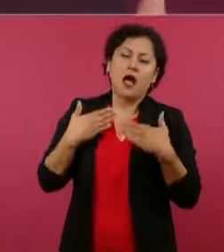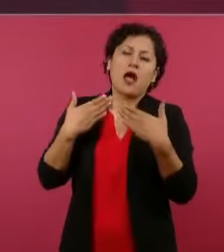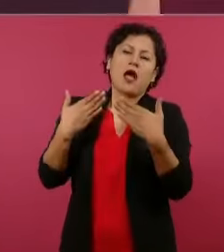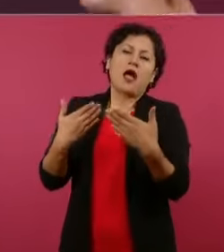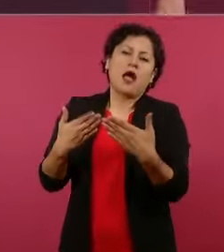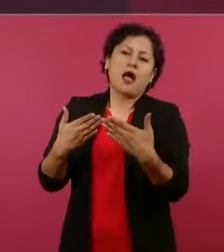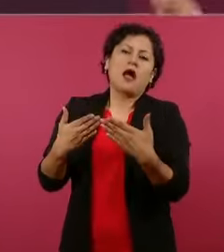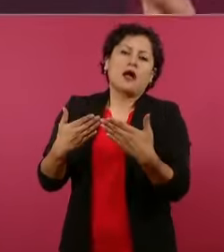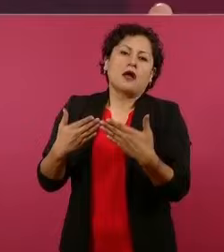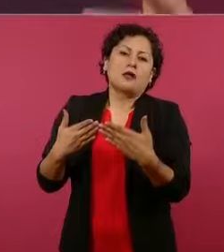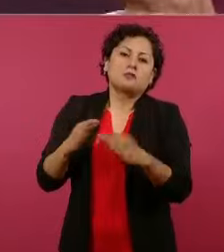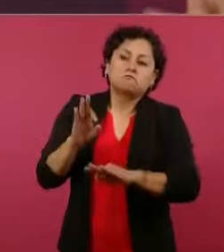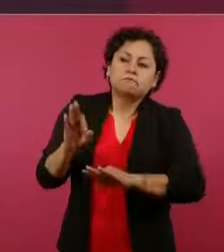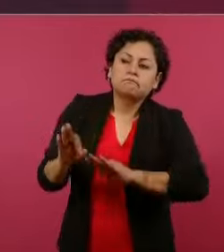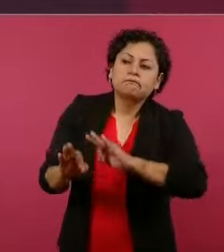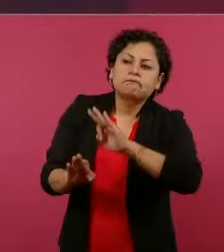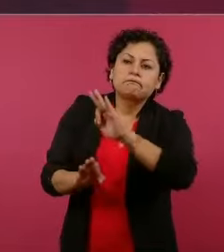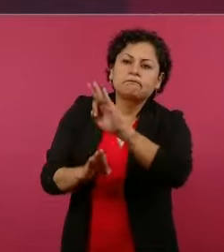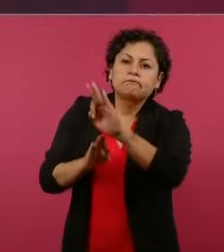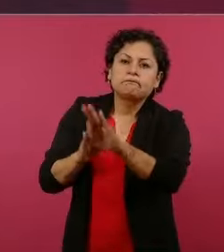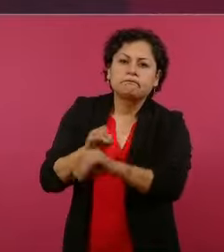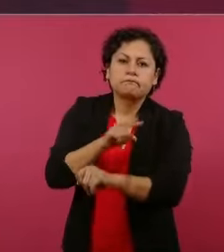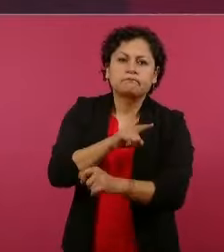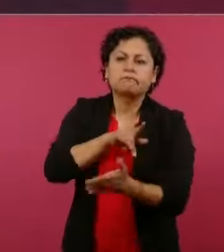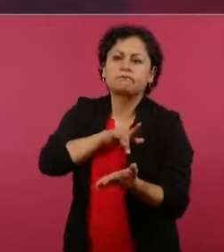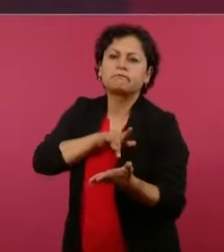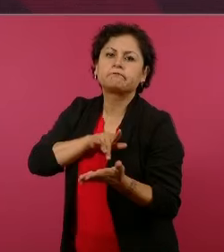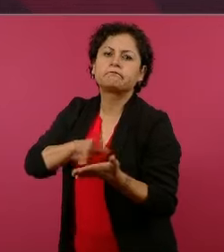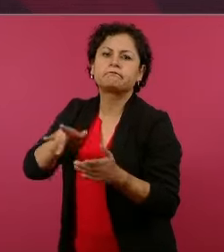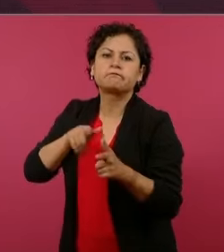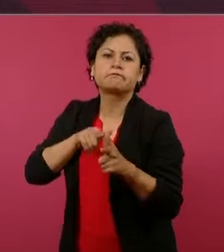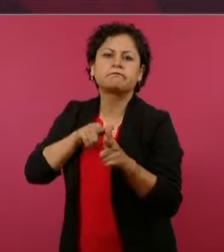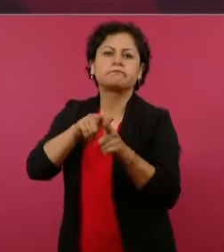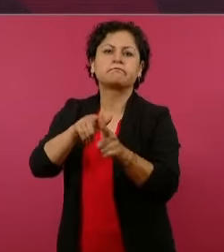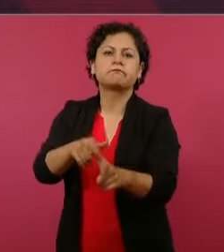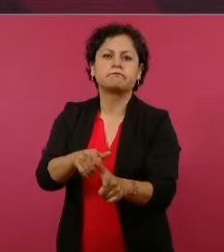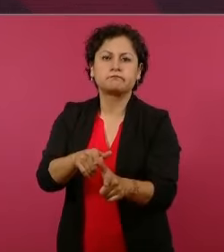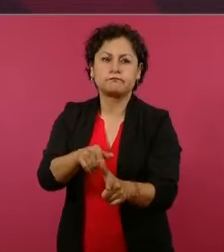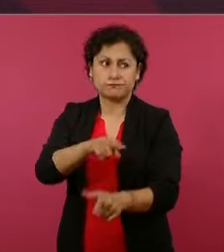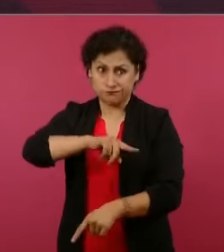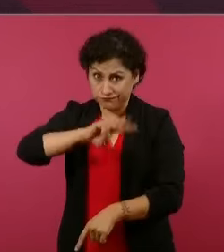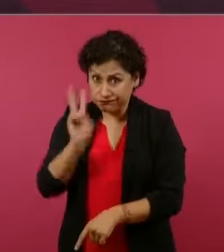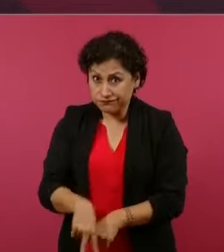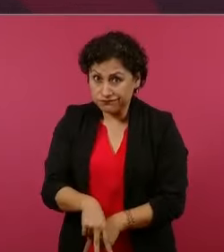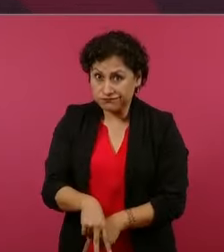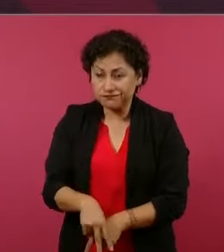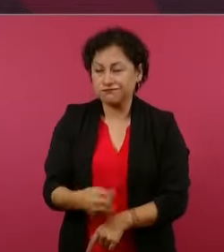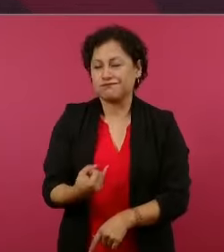a seguir apoyando al pueblo lo que diga mi